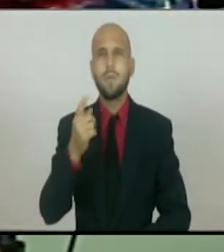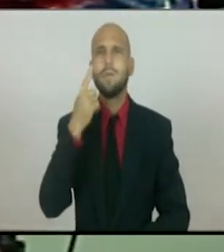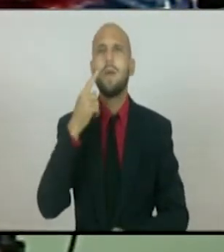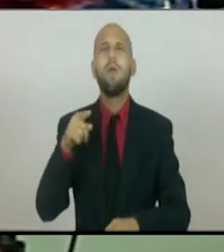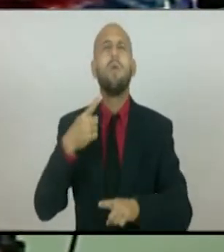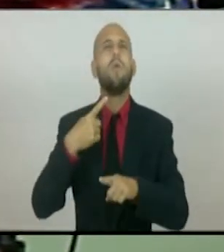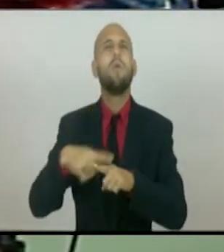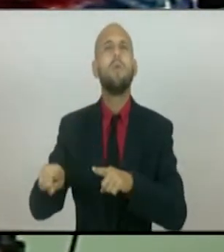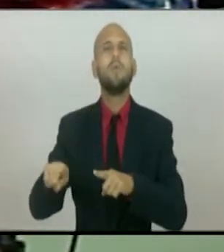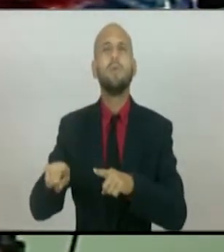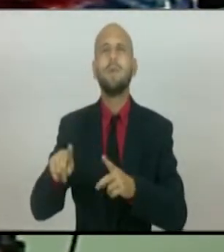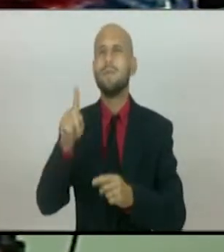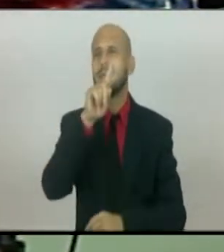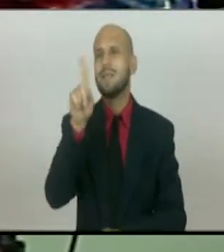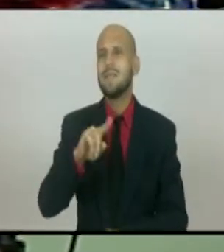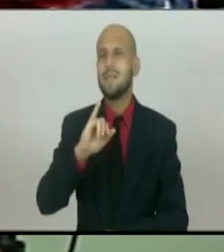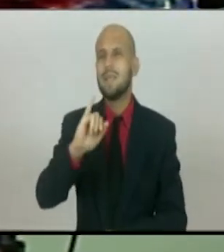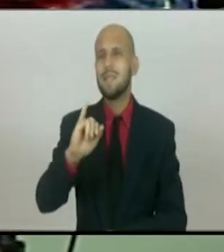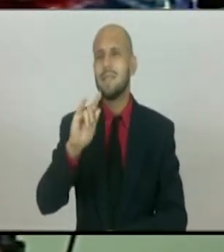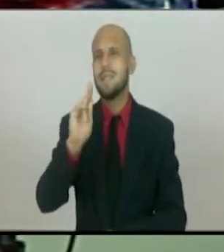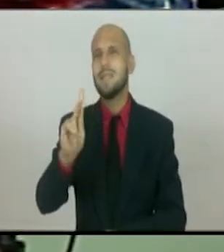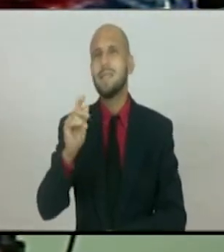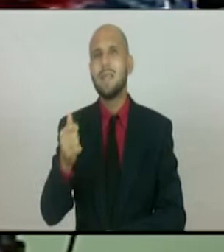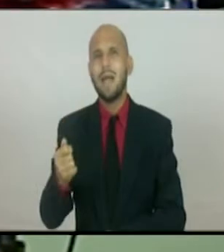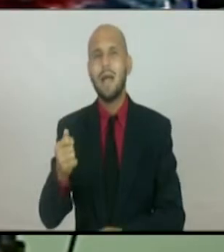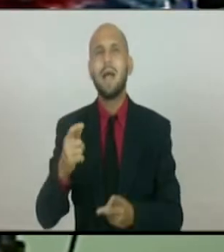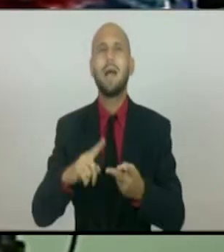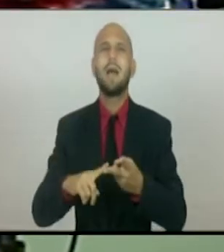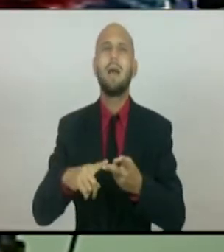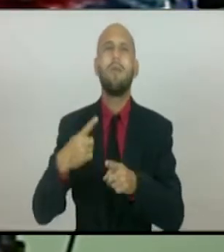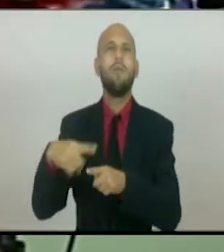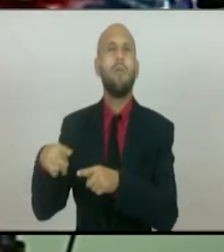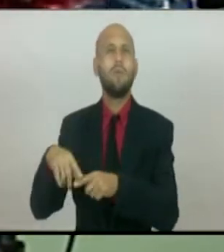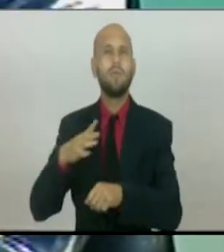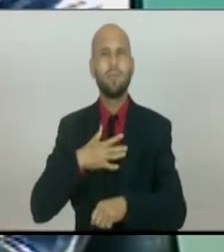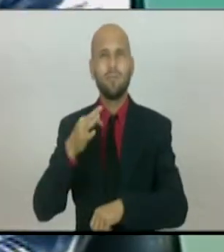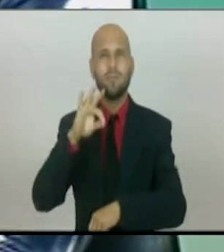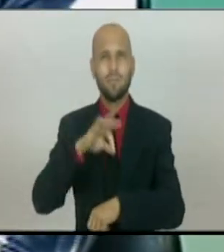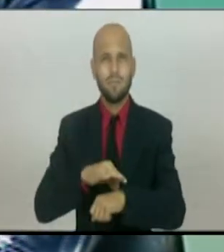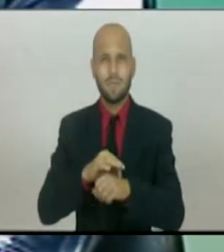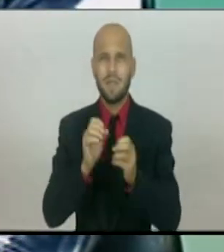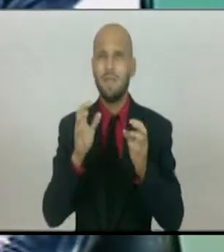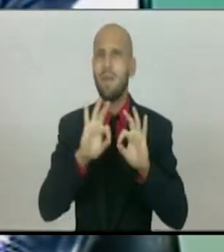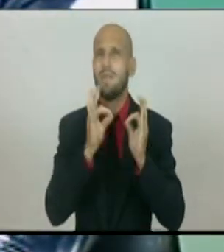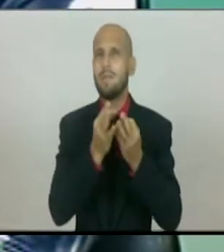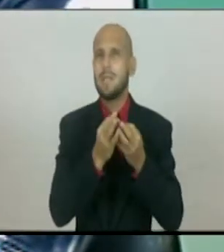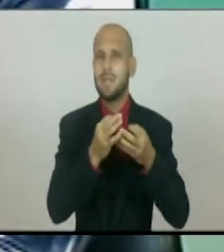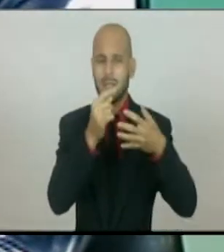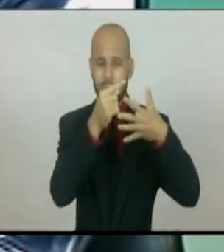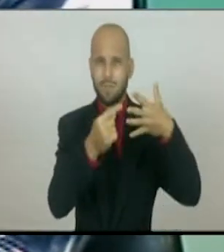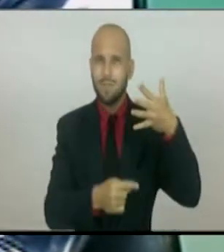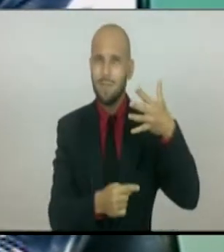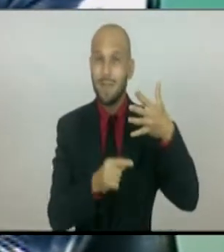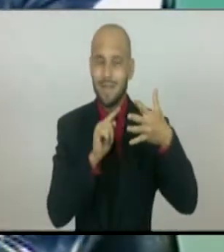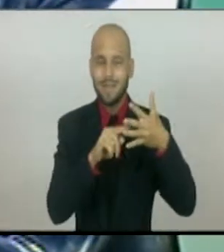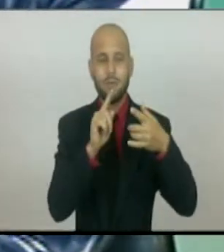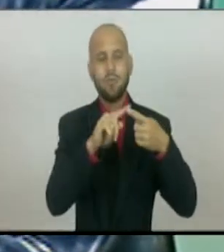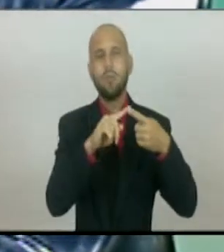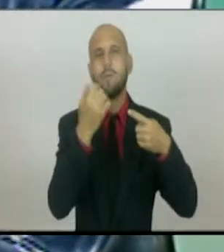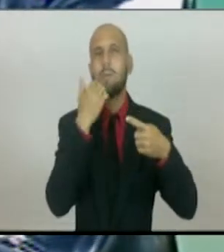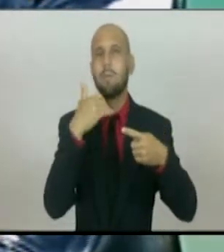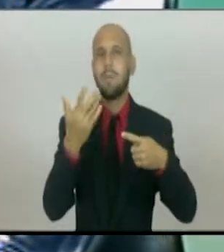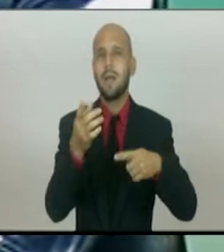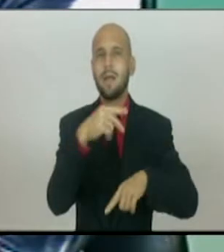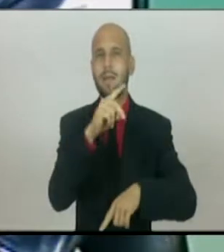Zika, de chikungunya y de ninguna de estas otras arbovirosis. El dengue, que es la enfermedad por arbovirosis más